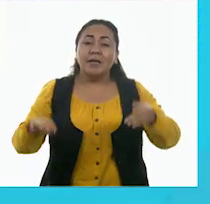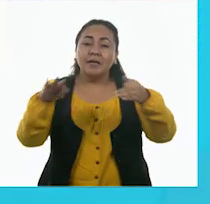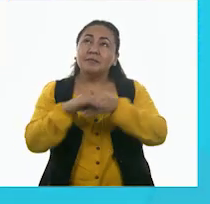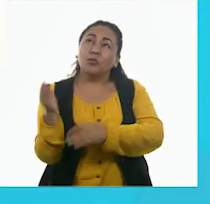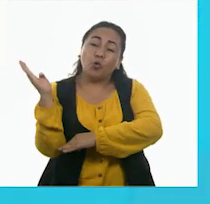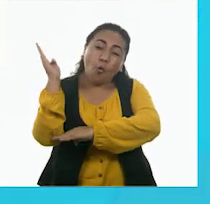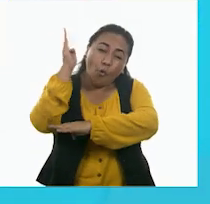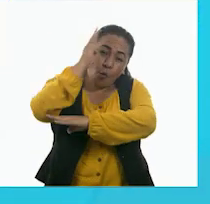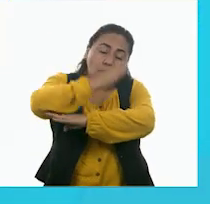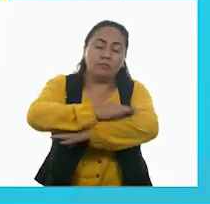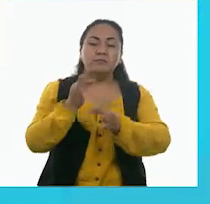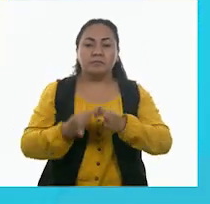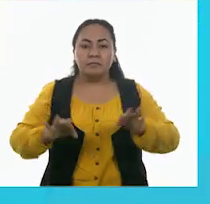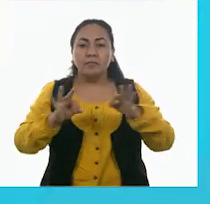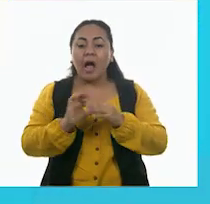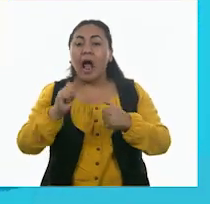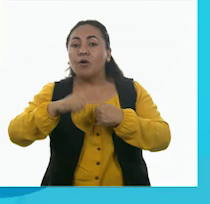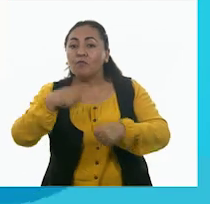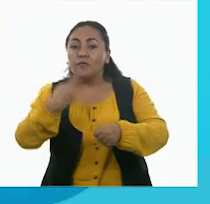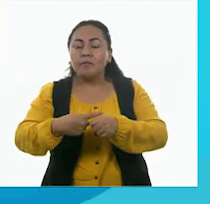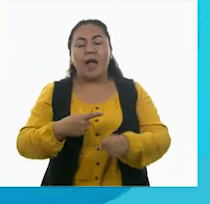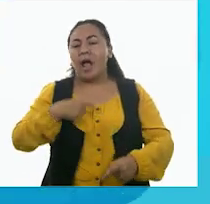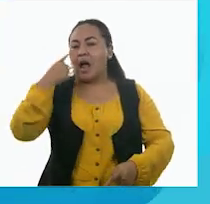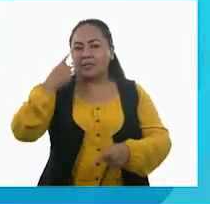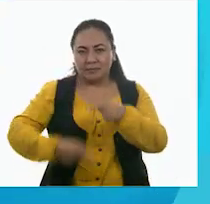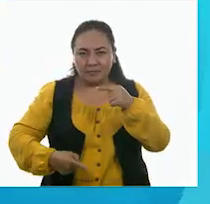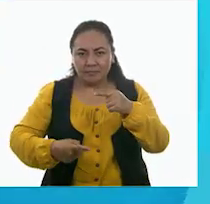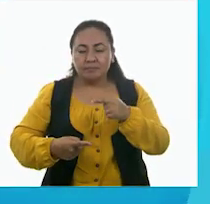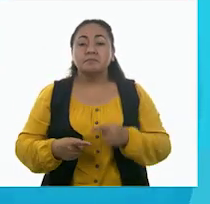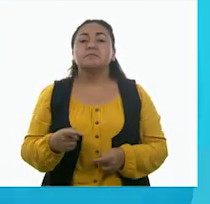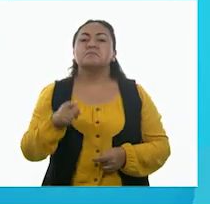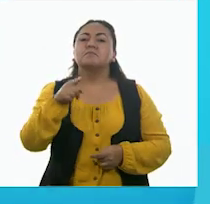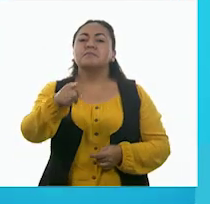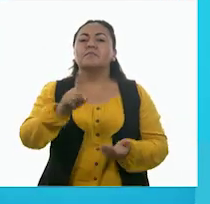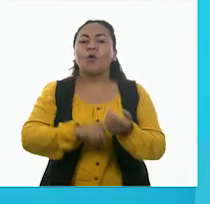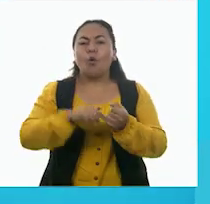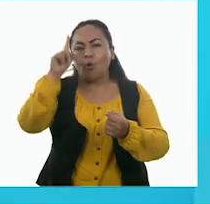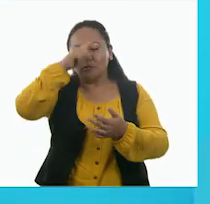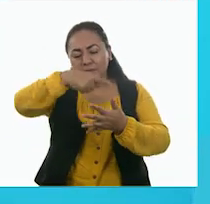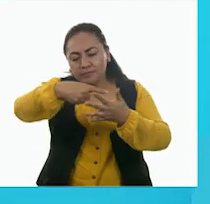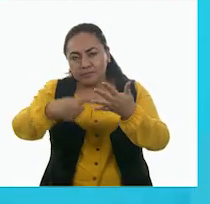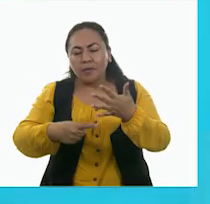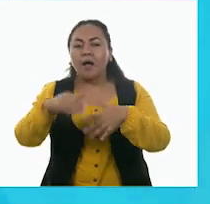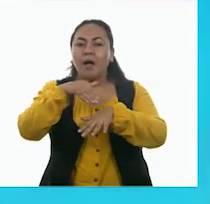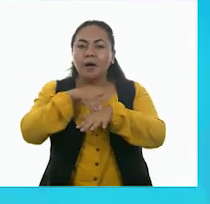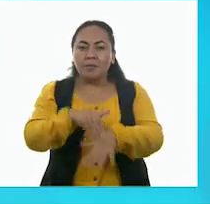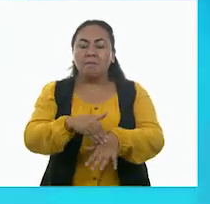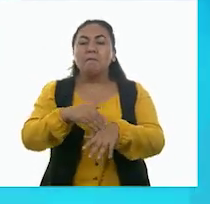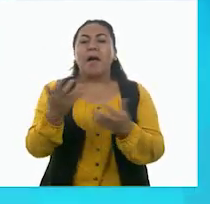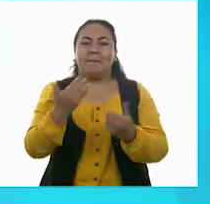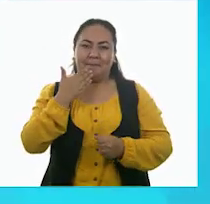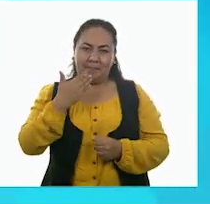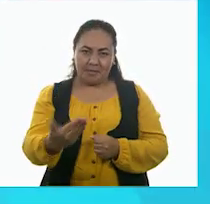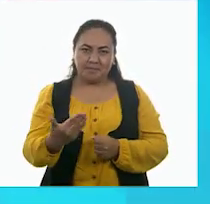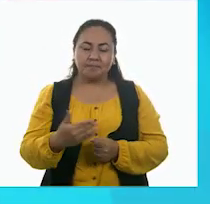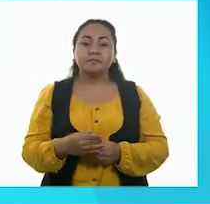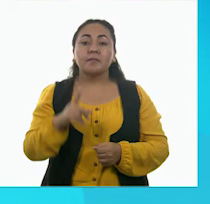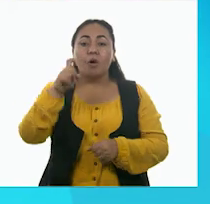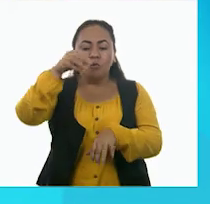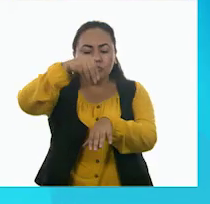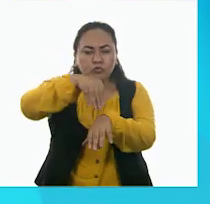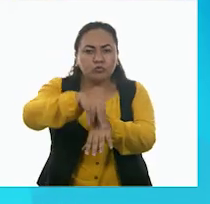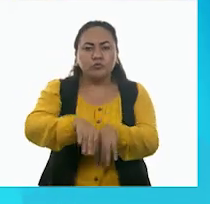es importante para prevenir cualquier enfermedad. Sigue estos pasos para hacerlo correctamente. Moja